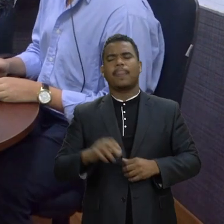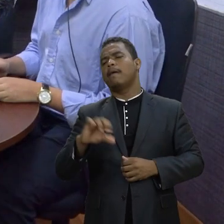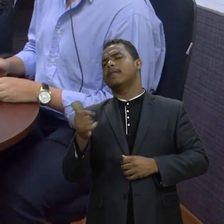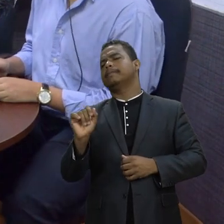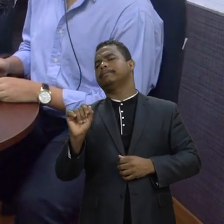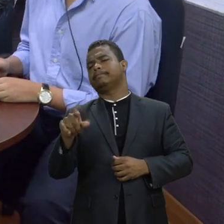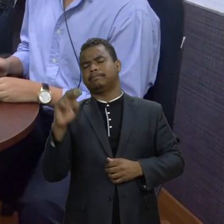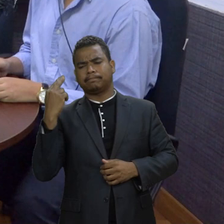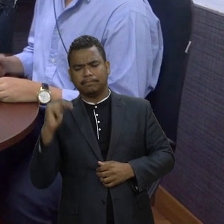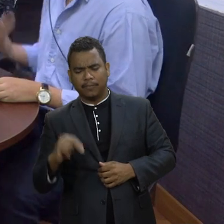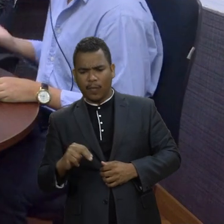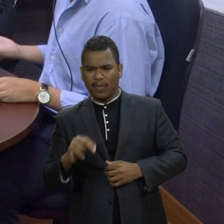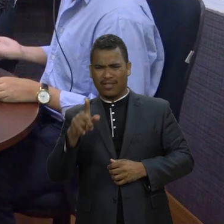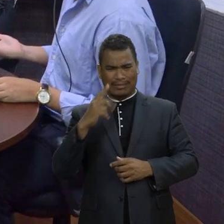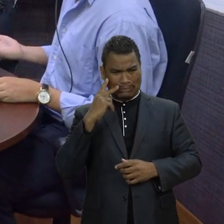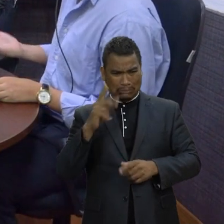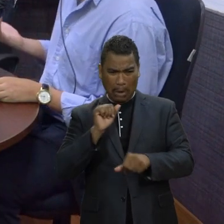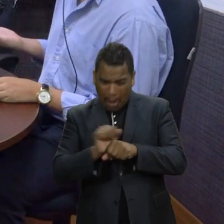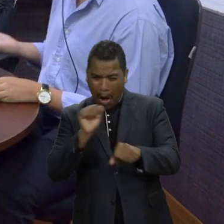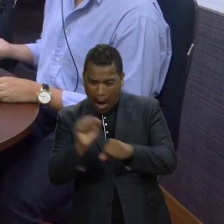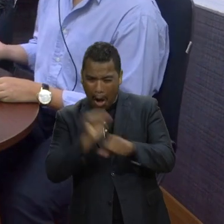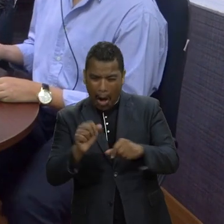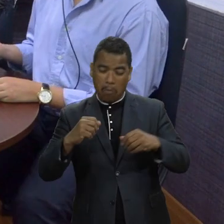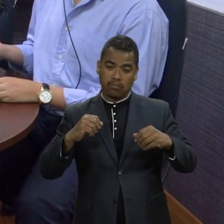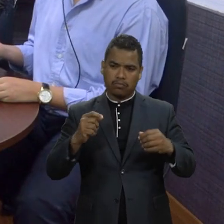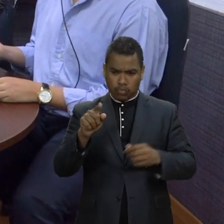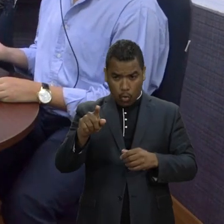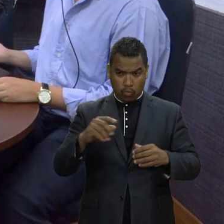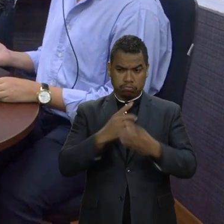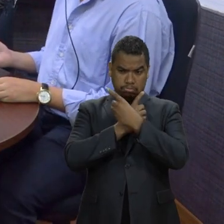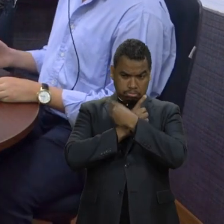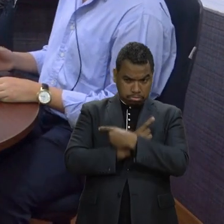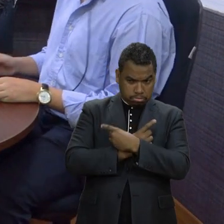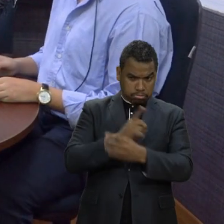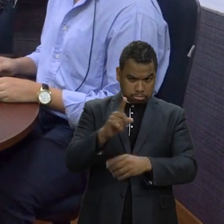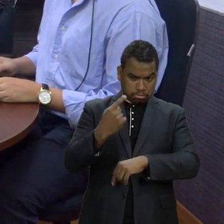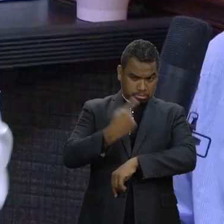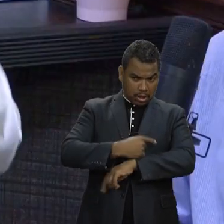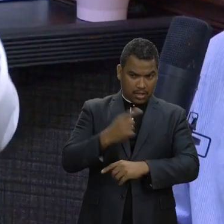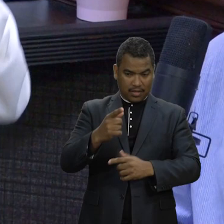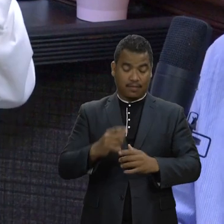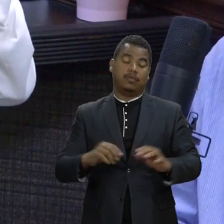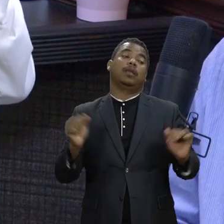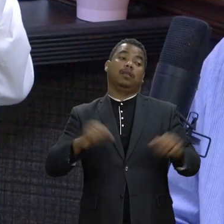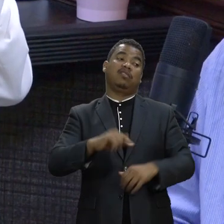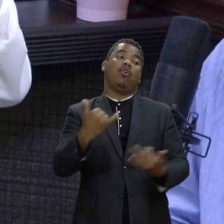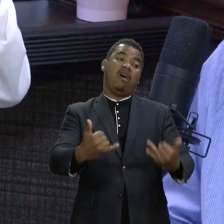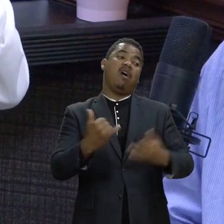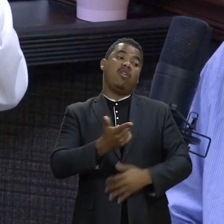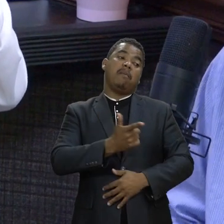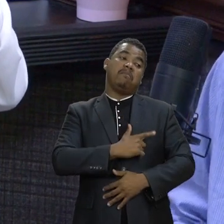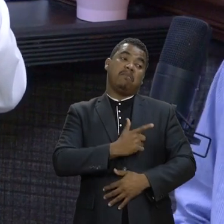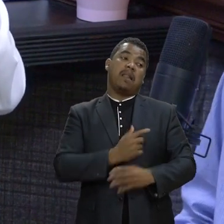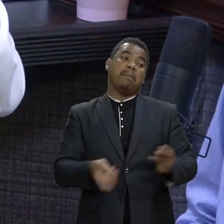Otra pregunta, Nuria. Nosotros percibimos que usted trabaja mucho. ¿Usted descansa en algún momento del día? Sí, ahora estoy un poco más vaga, para serte